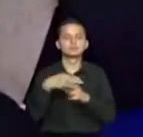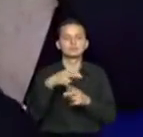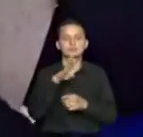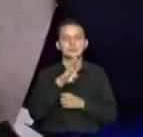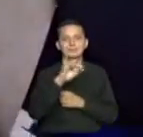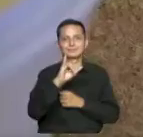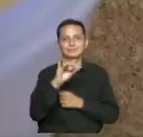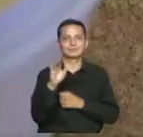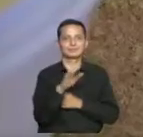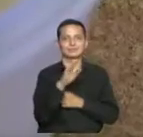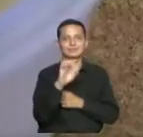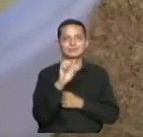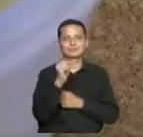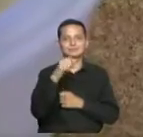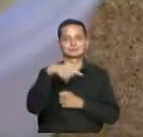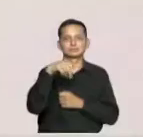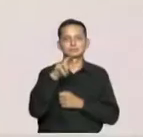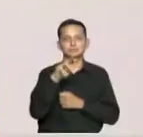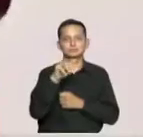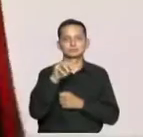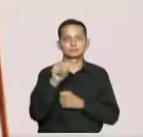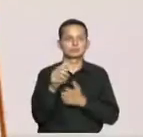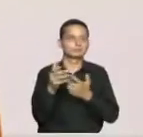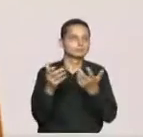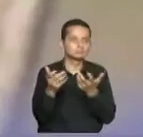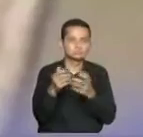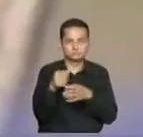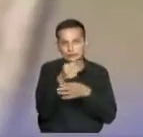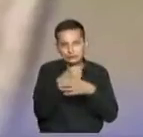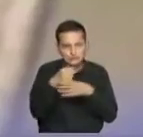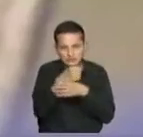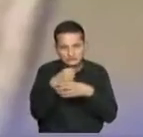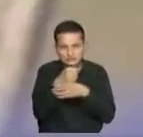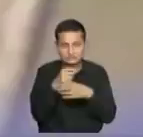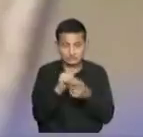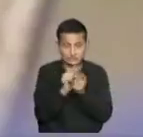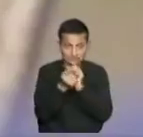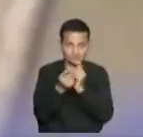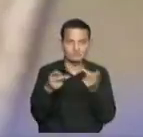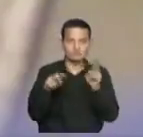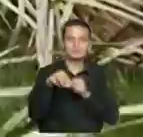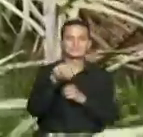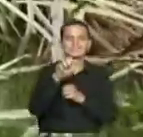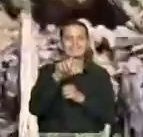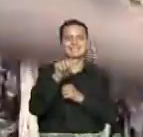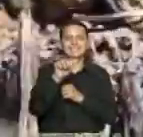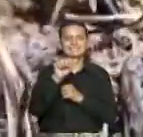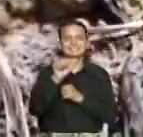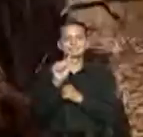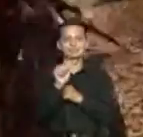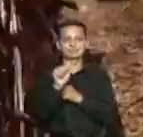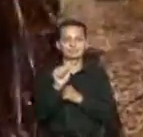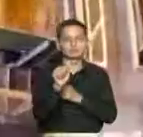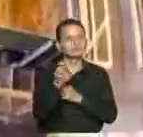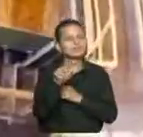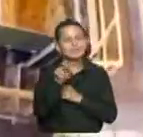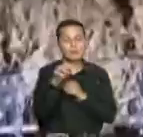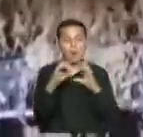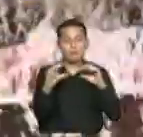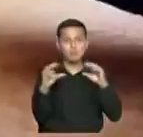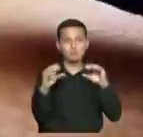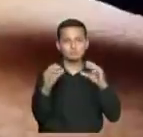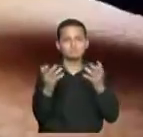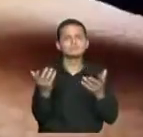que utilizamos para reemplazar materia prima importada, utilizamos lo que es la melaza. Este material parecido a la esponja está hecho